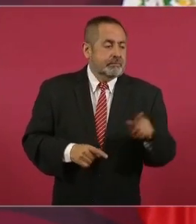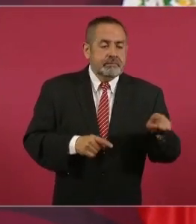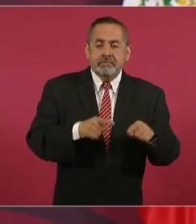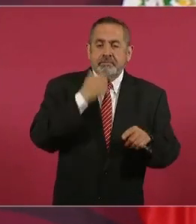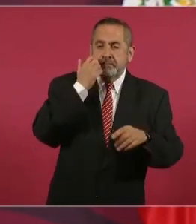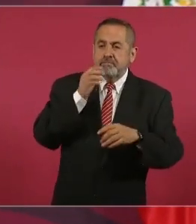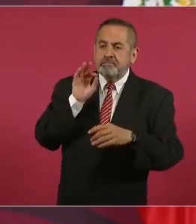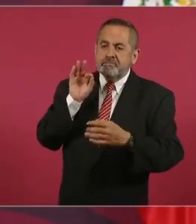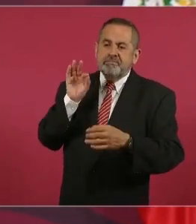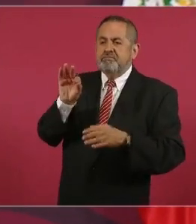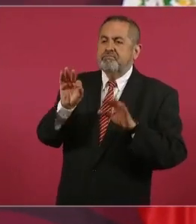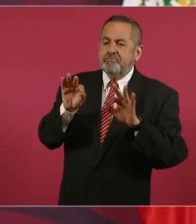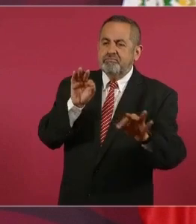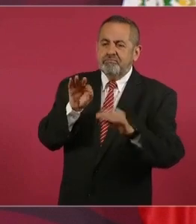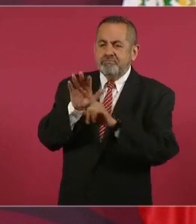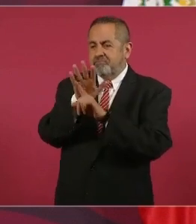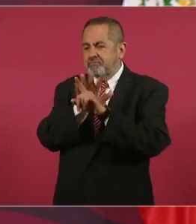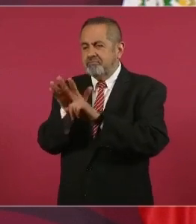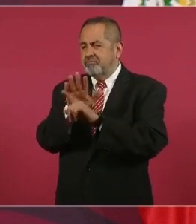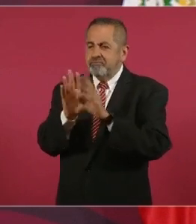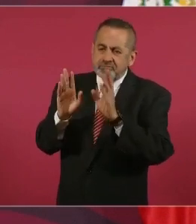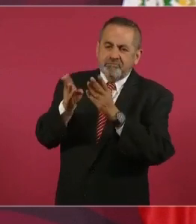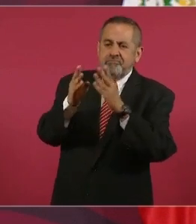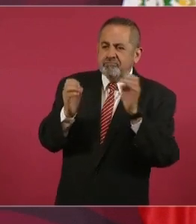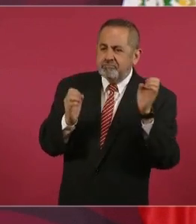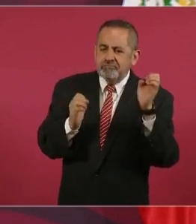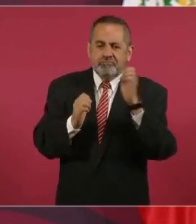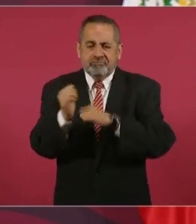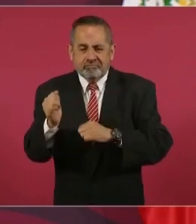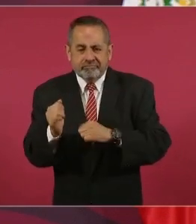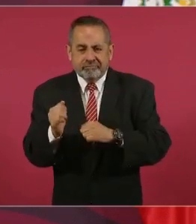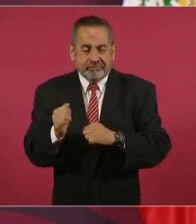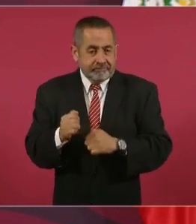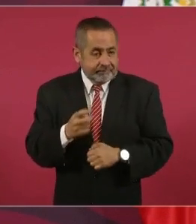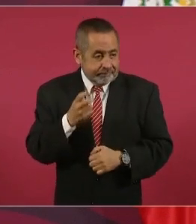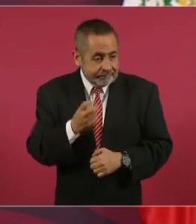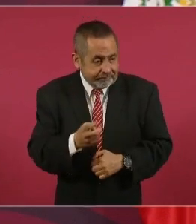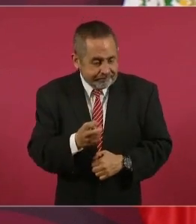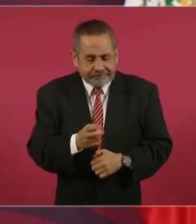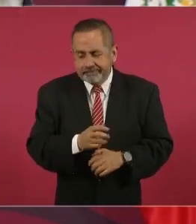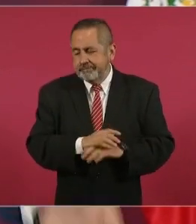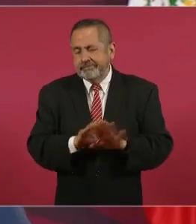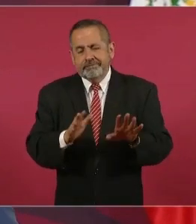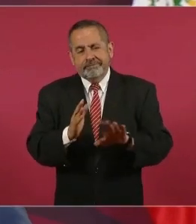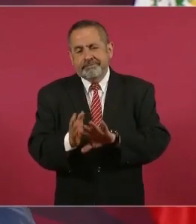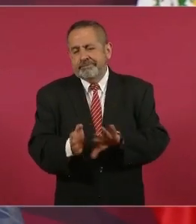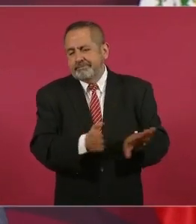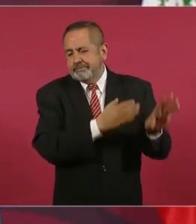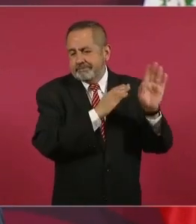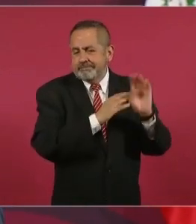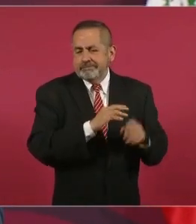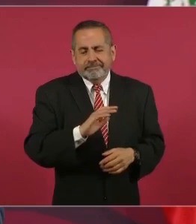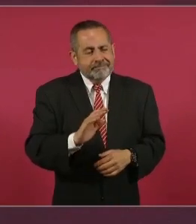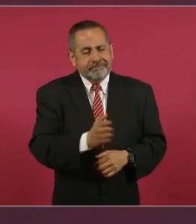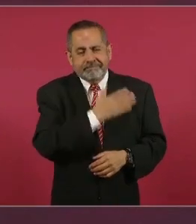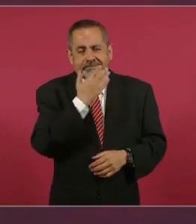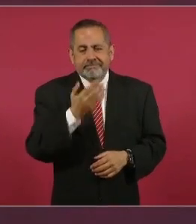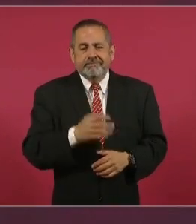confundir y engañar. Ya eso quedó atrás.